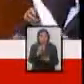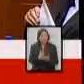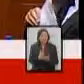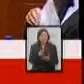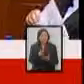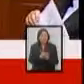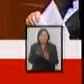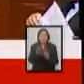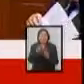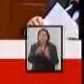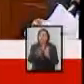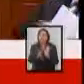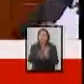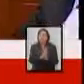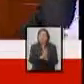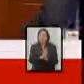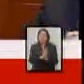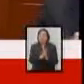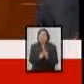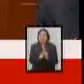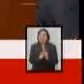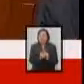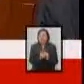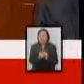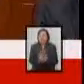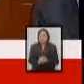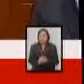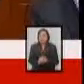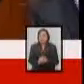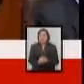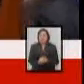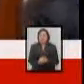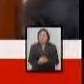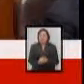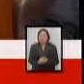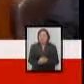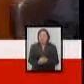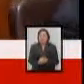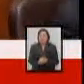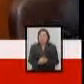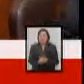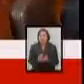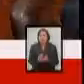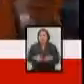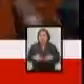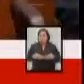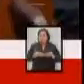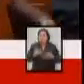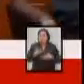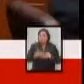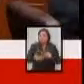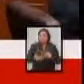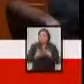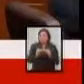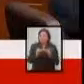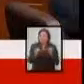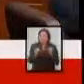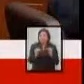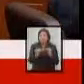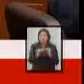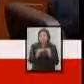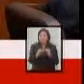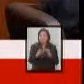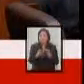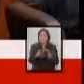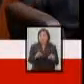es con este proyecto de ley, con las modificaciones que se pudieran generar en el marco del Pleno.